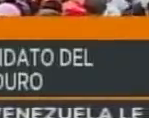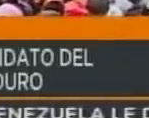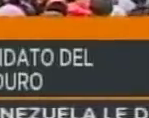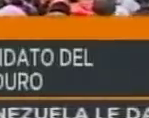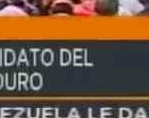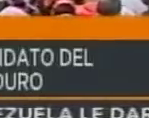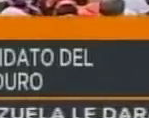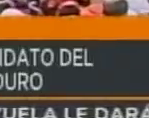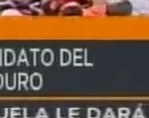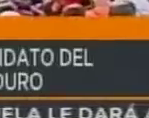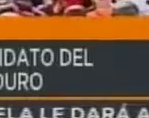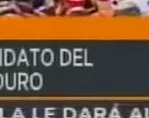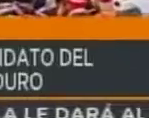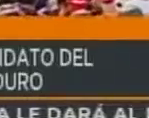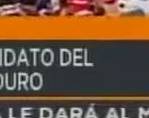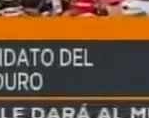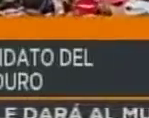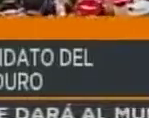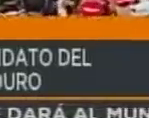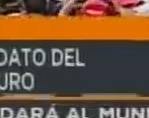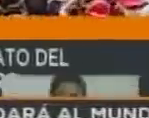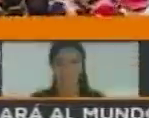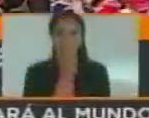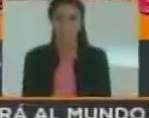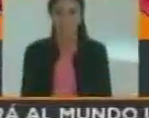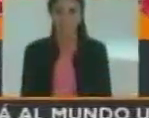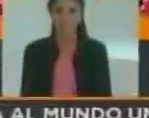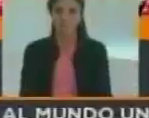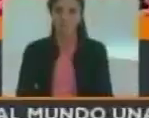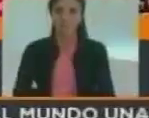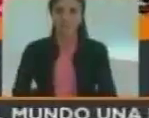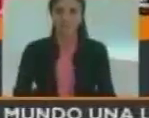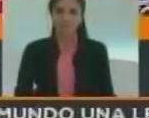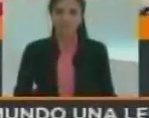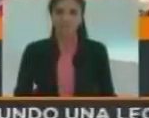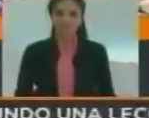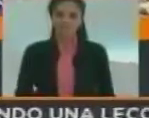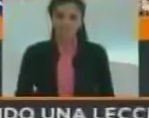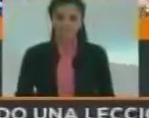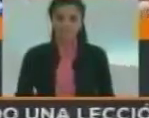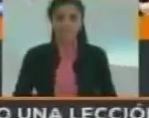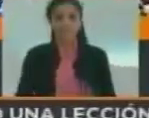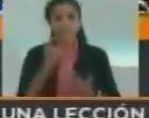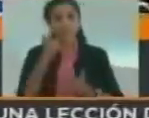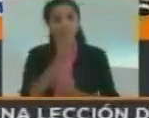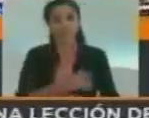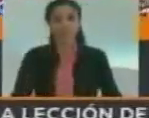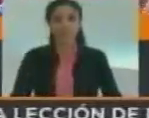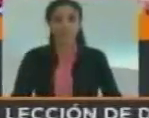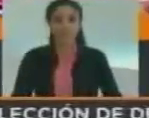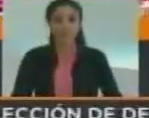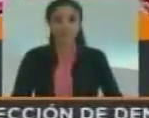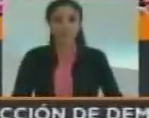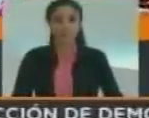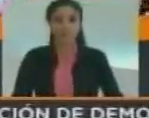mañana inmediatamente de instrucciones para que se apoyara los trabajadores ilegalmente